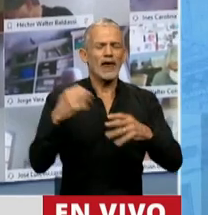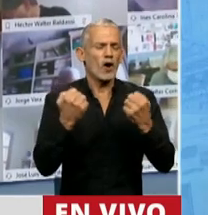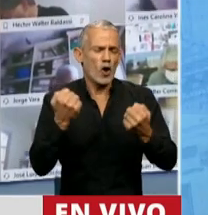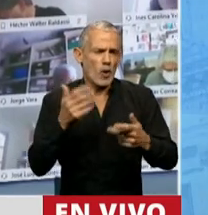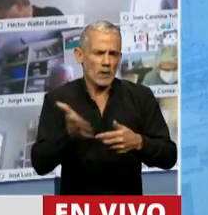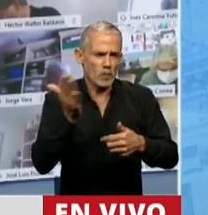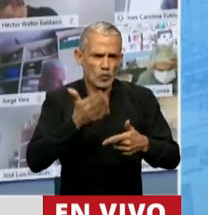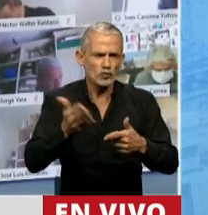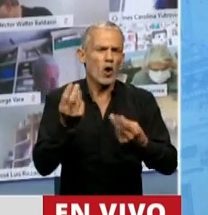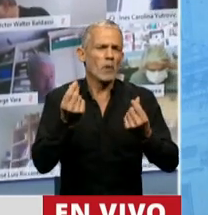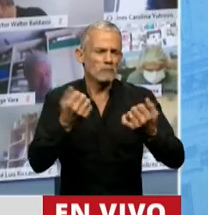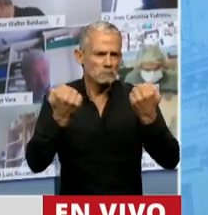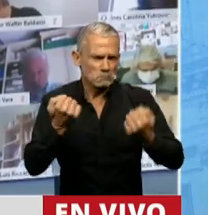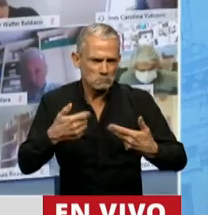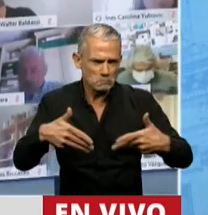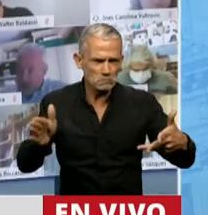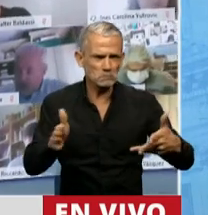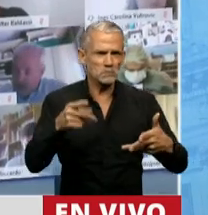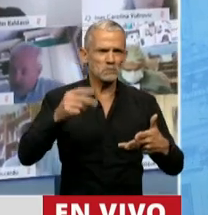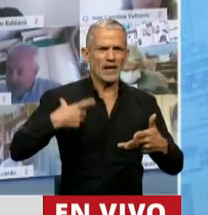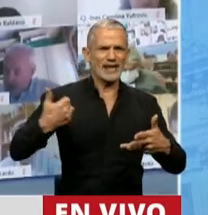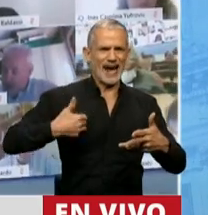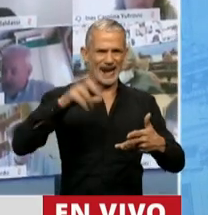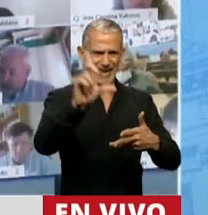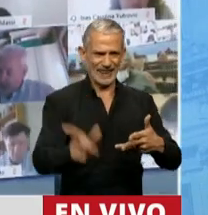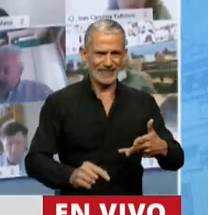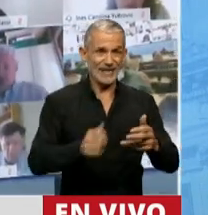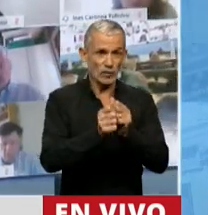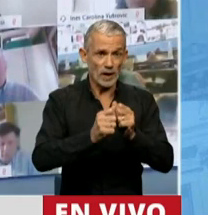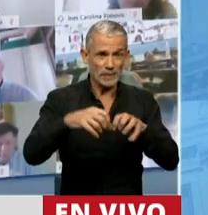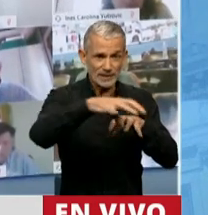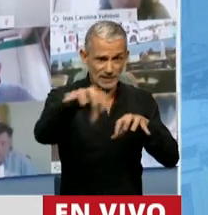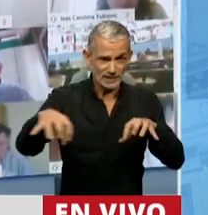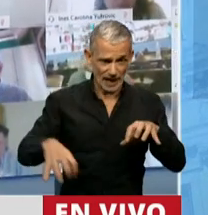económica, productiva, financiera de la República Argentina.